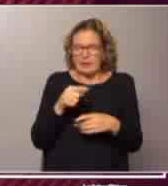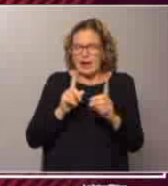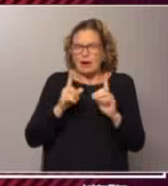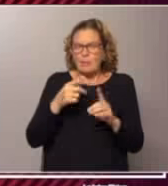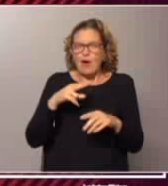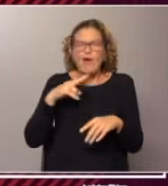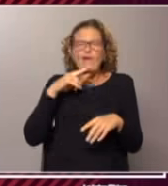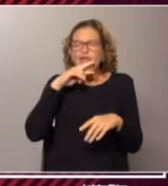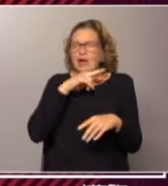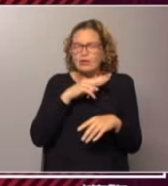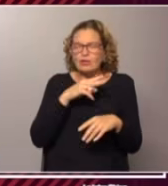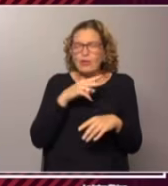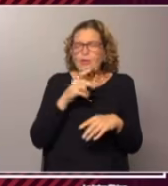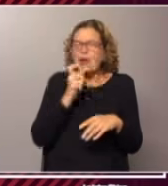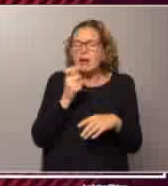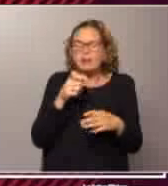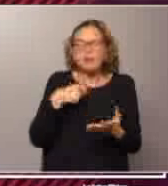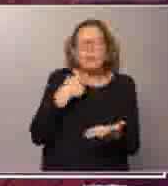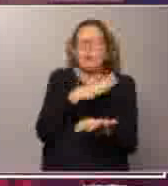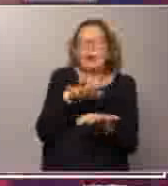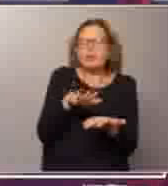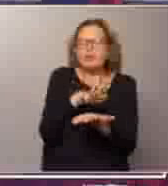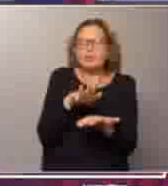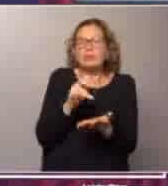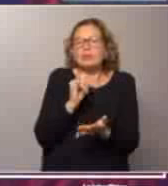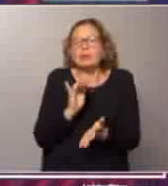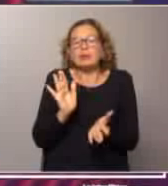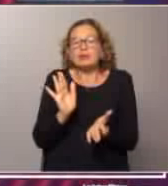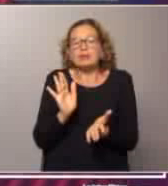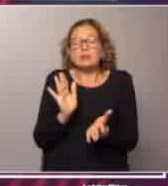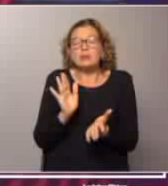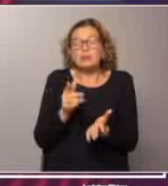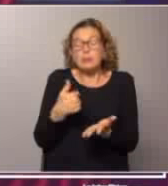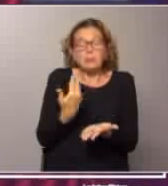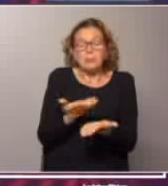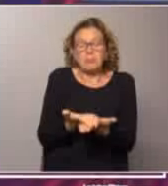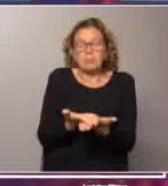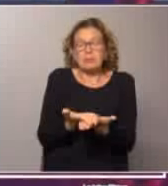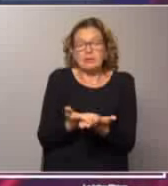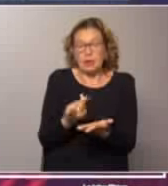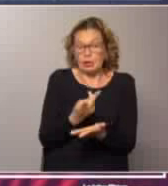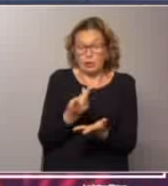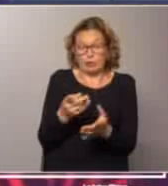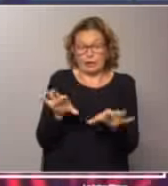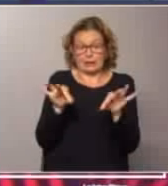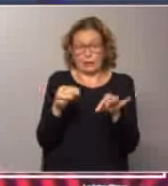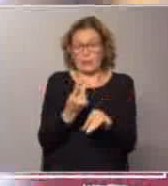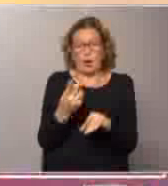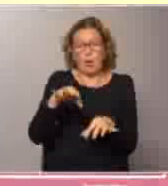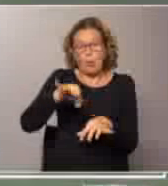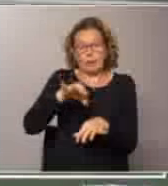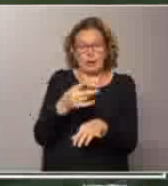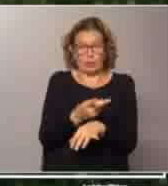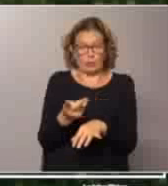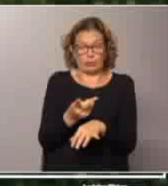falso dilema en el cual se presenta una situación y no más se van a presentar dos opciones como las únicas que existen